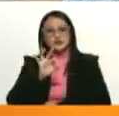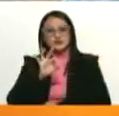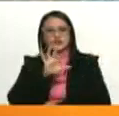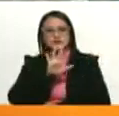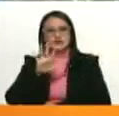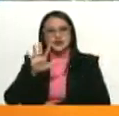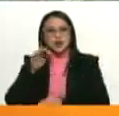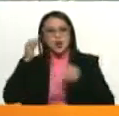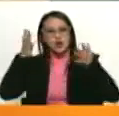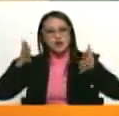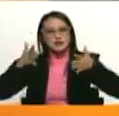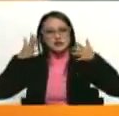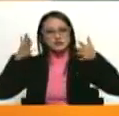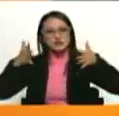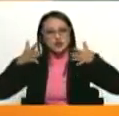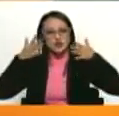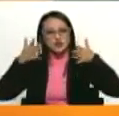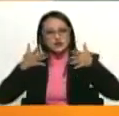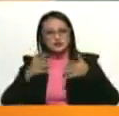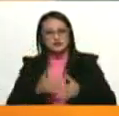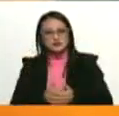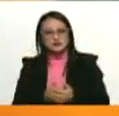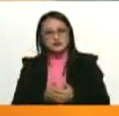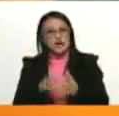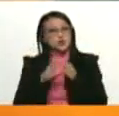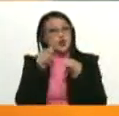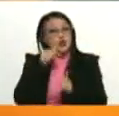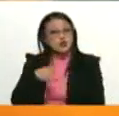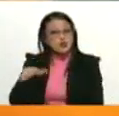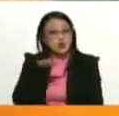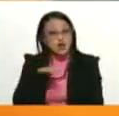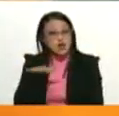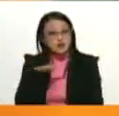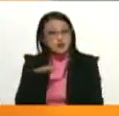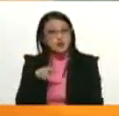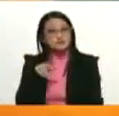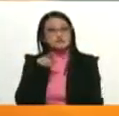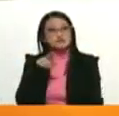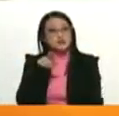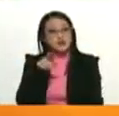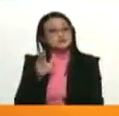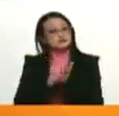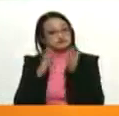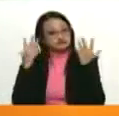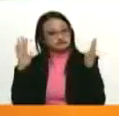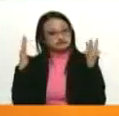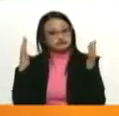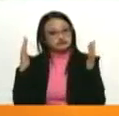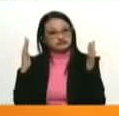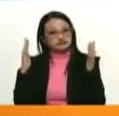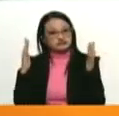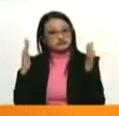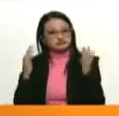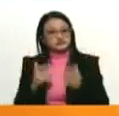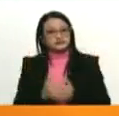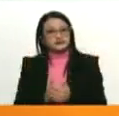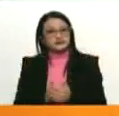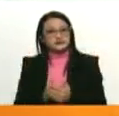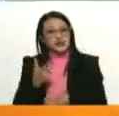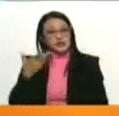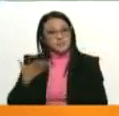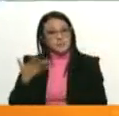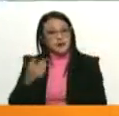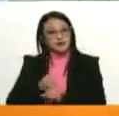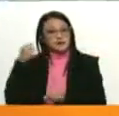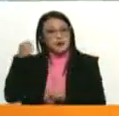15.755 orientaciones a nuestro pueblo. Eso también merece un gran aplauso porque es una cifra de gran